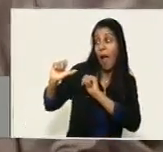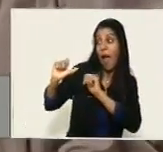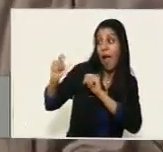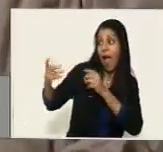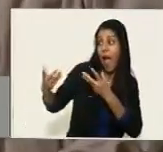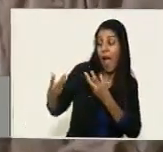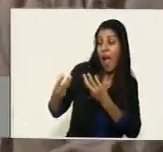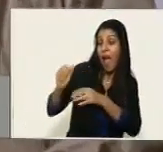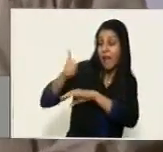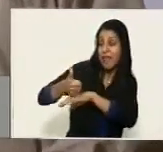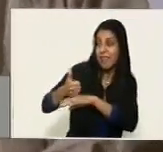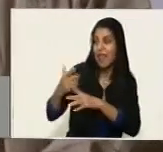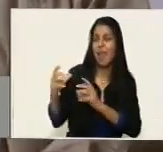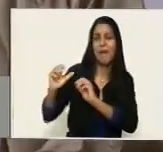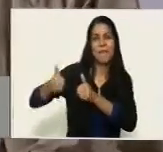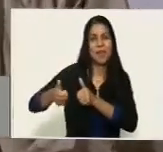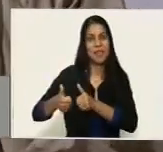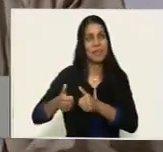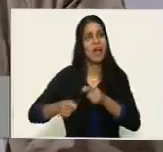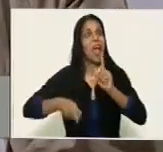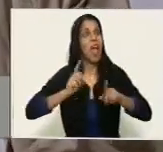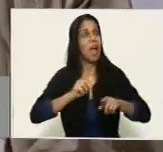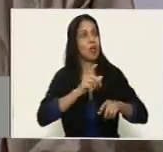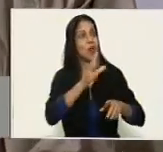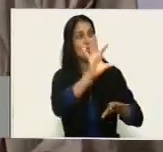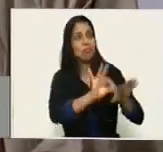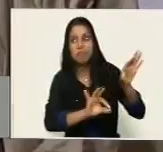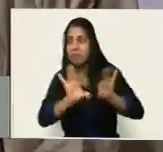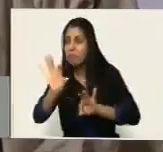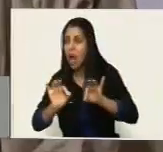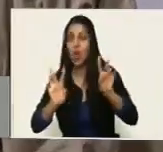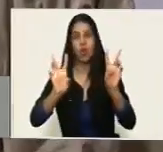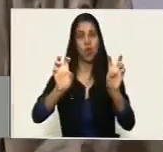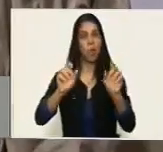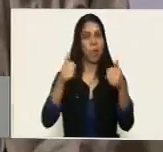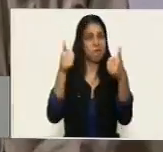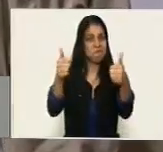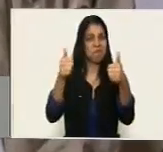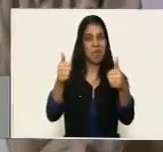Porque ha hablado mucha gente que nunca había hablado acá. Eso me parece muy bien.